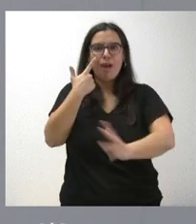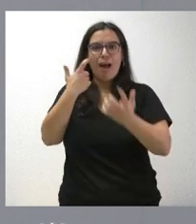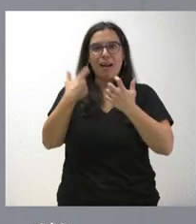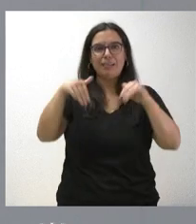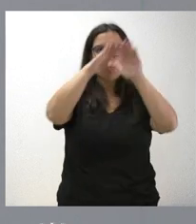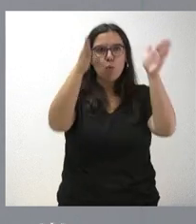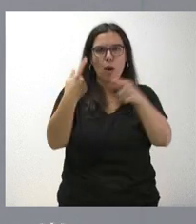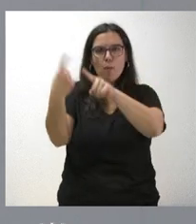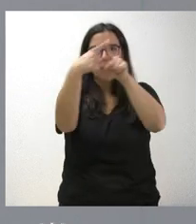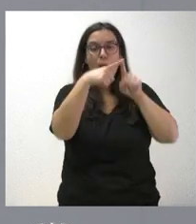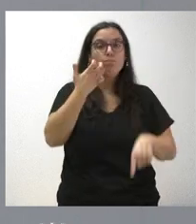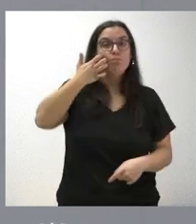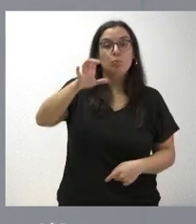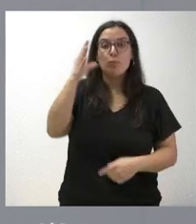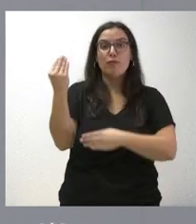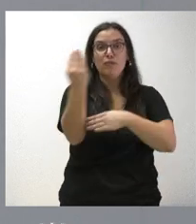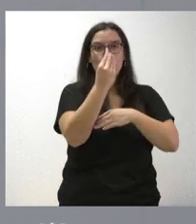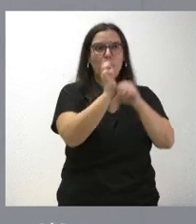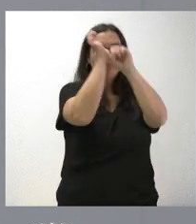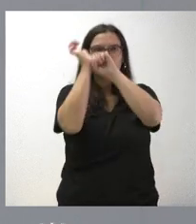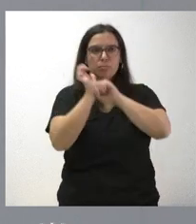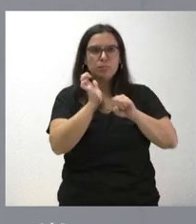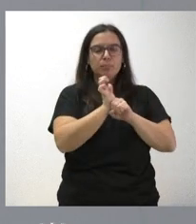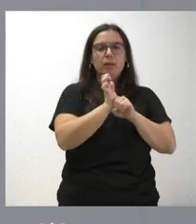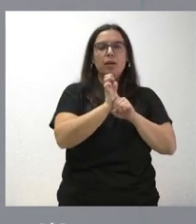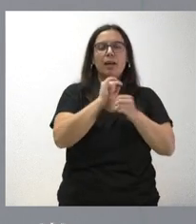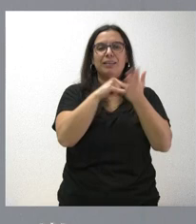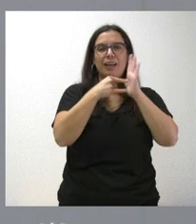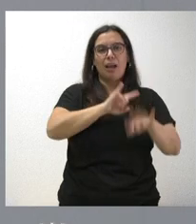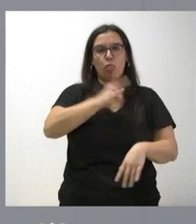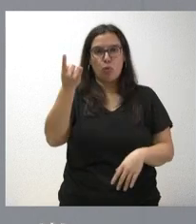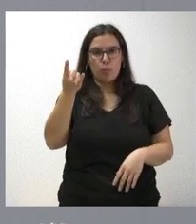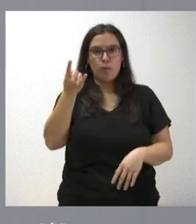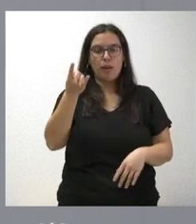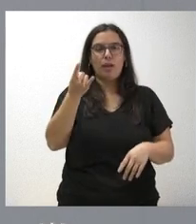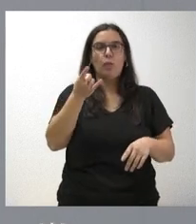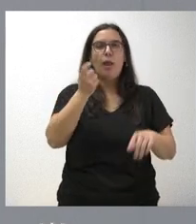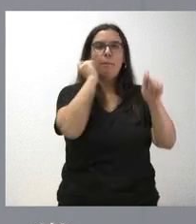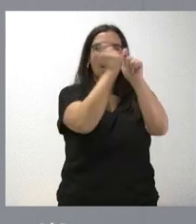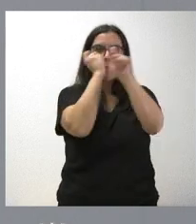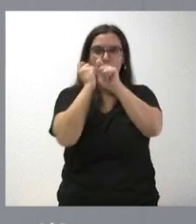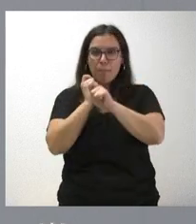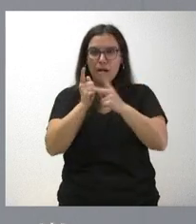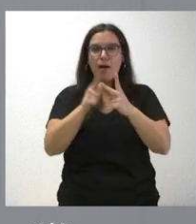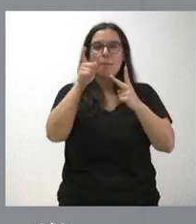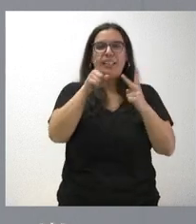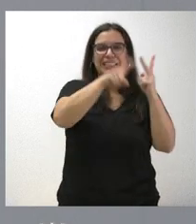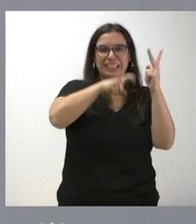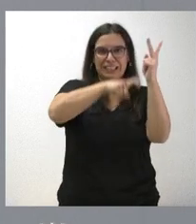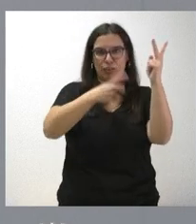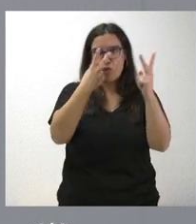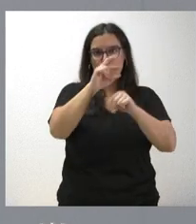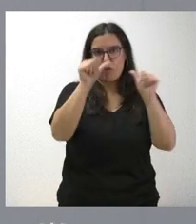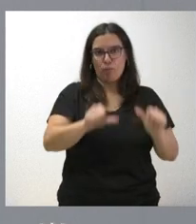la singularidad de que las figuras están grabadas con la doble técnica de piquet y incisión las